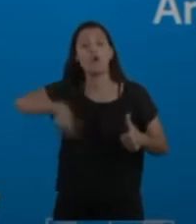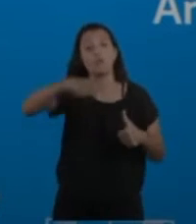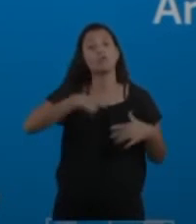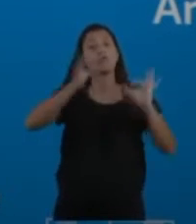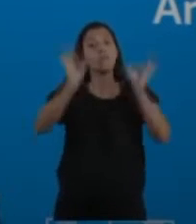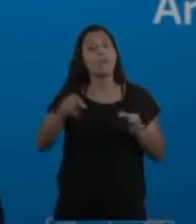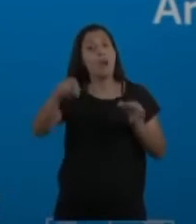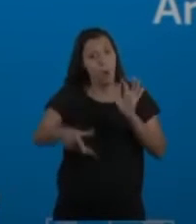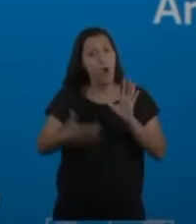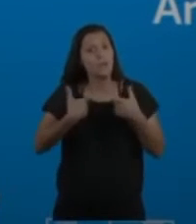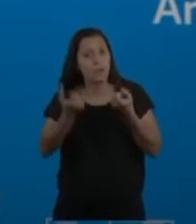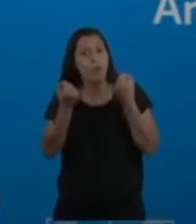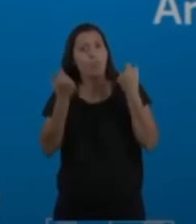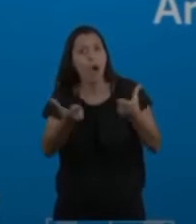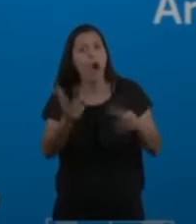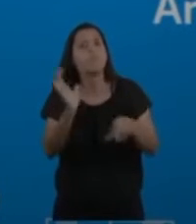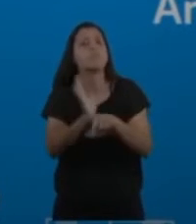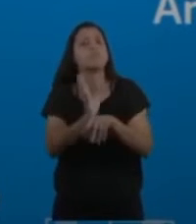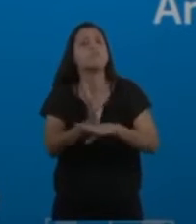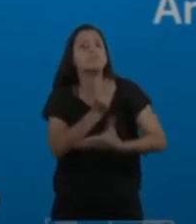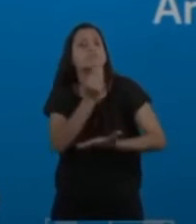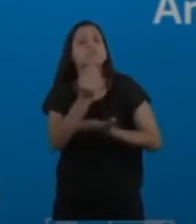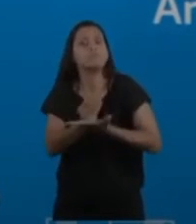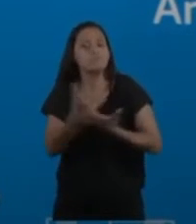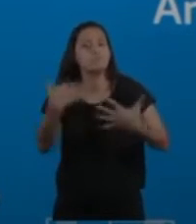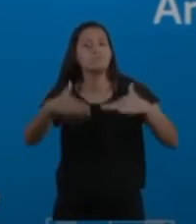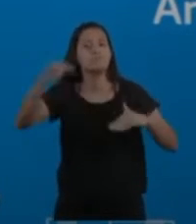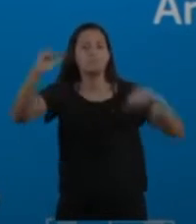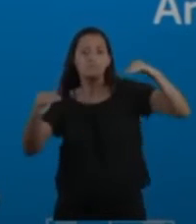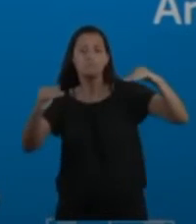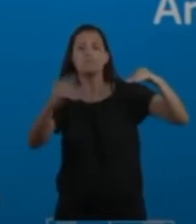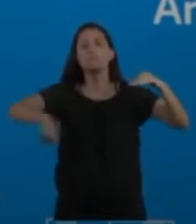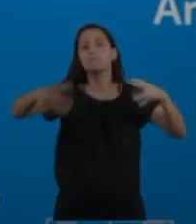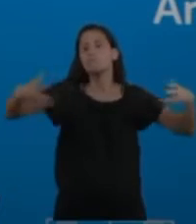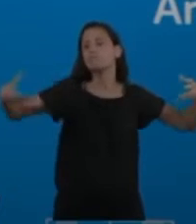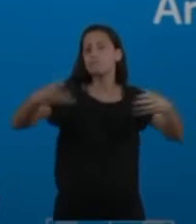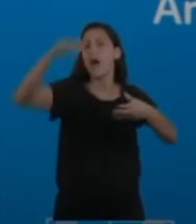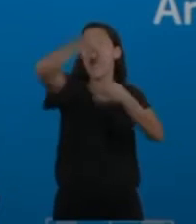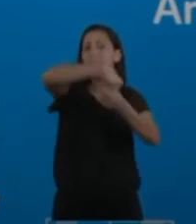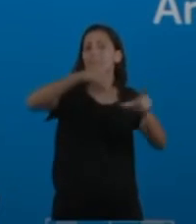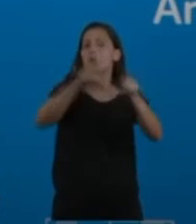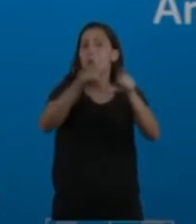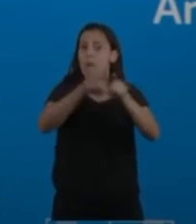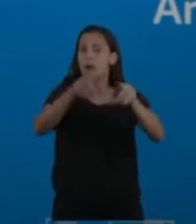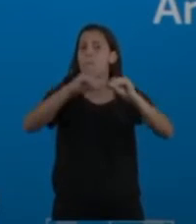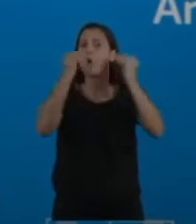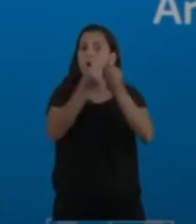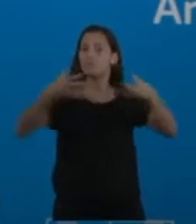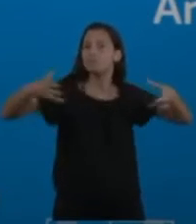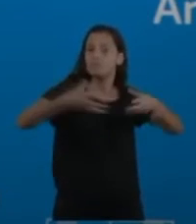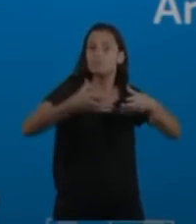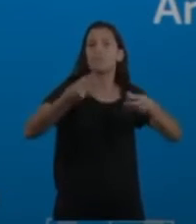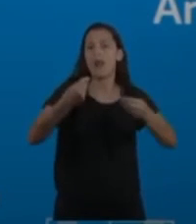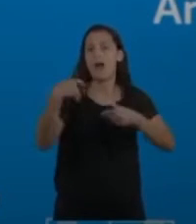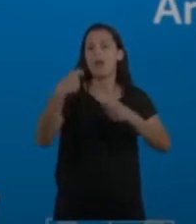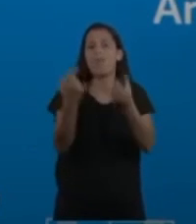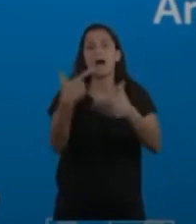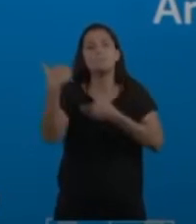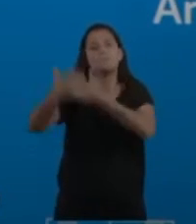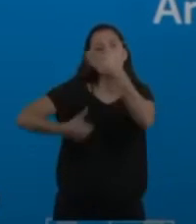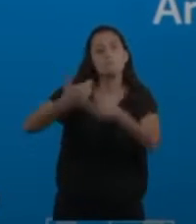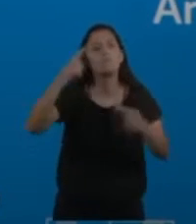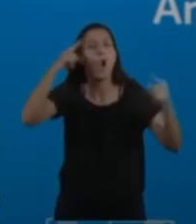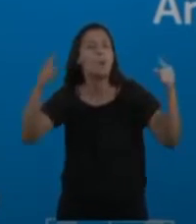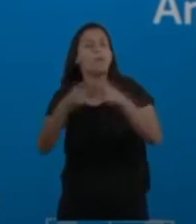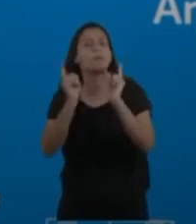va a permitir una representación más equilibrada dentro del consejo de la magistratura que nos va a permitir avanzar en uno de los